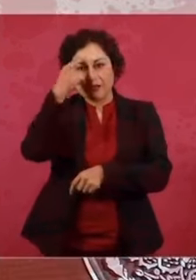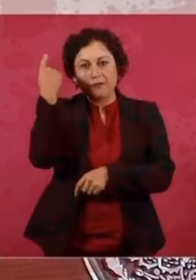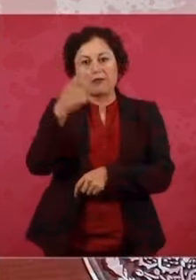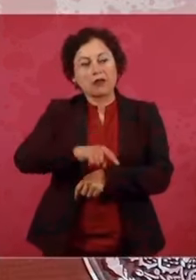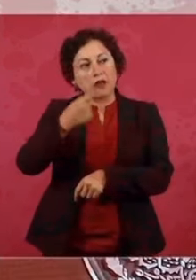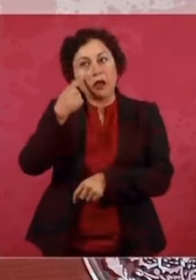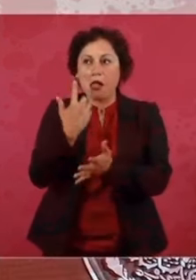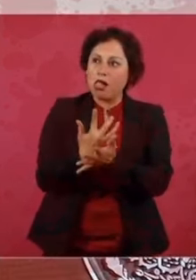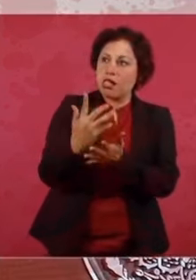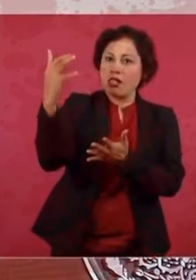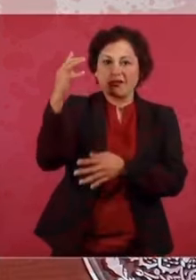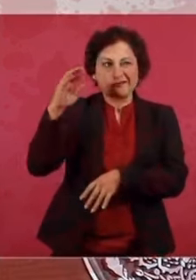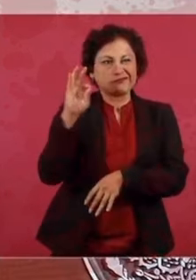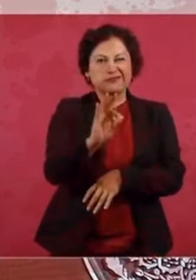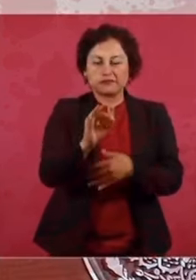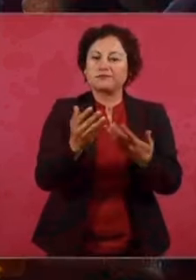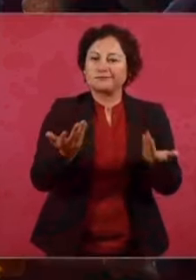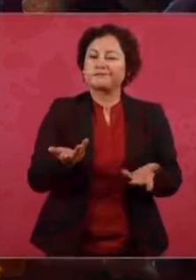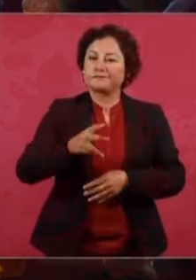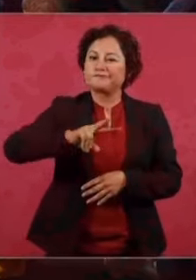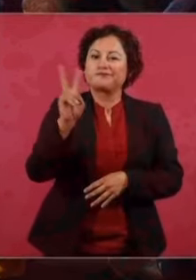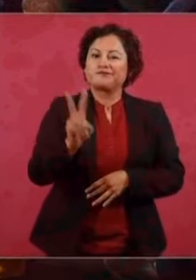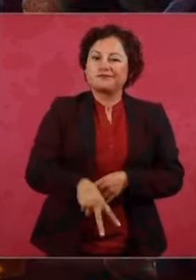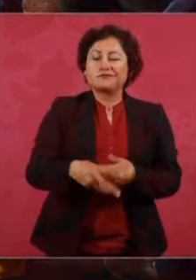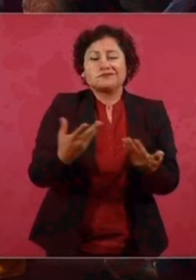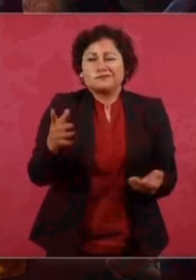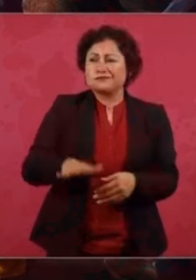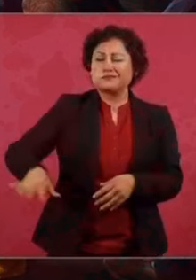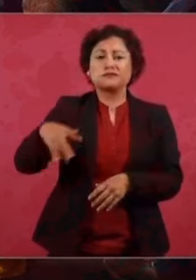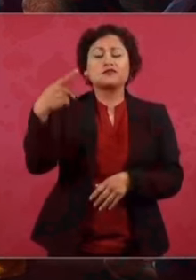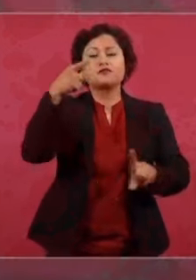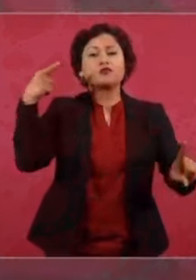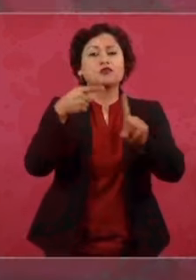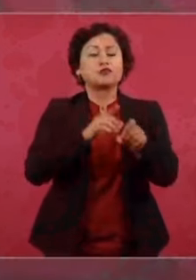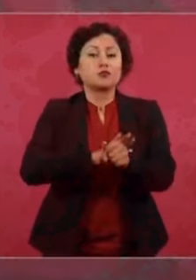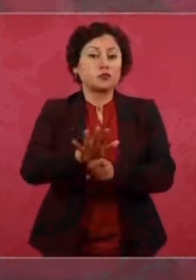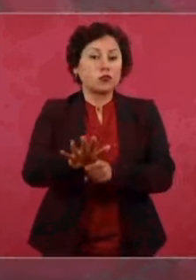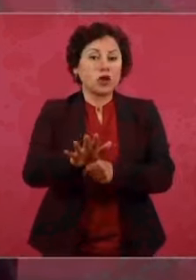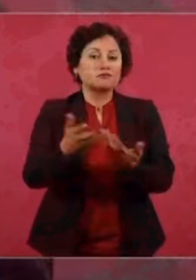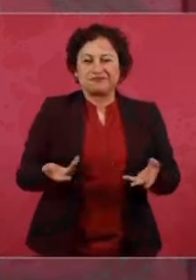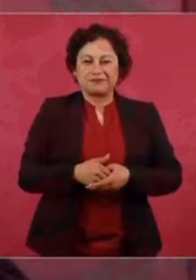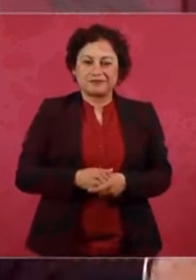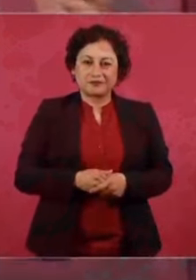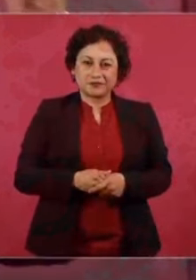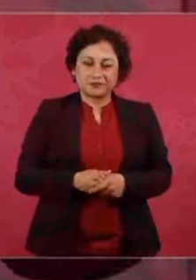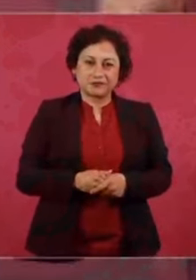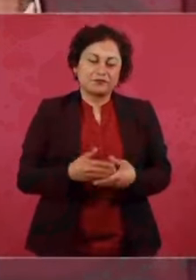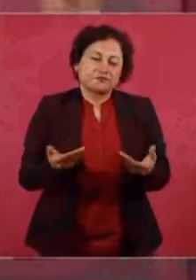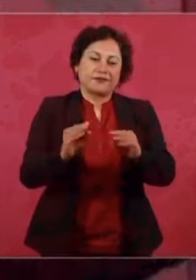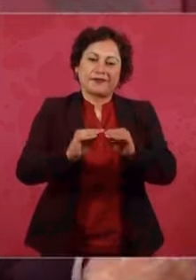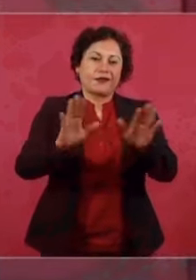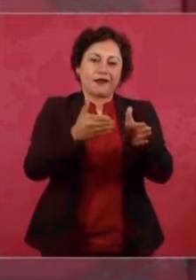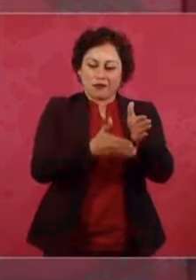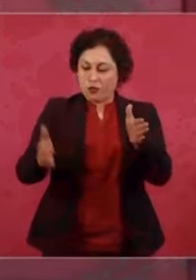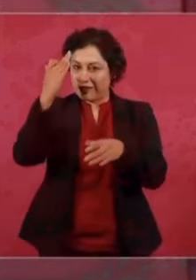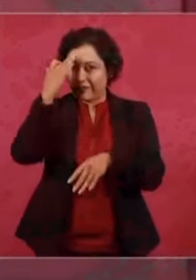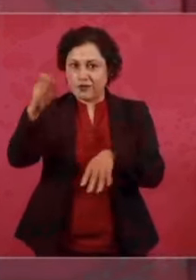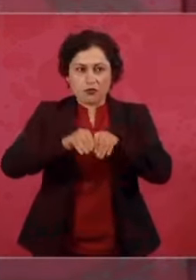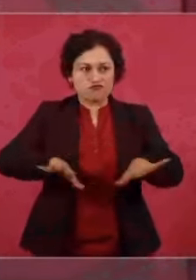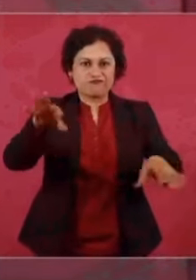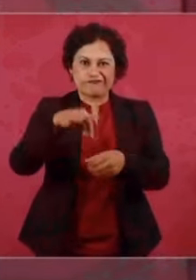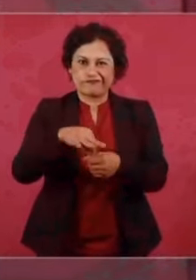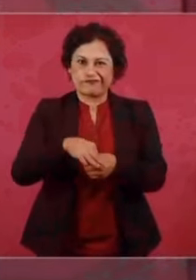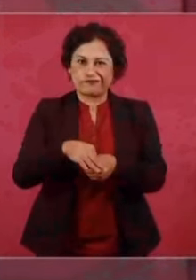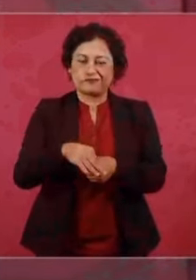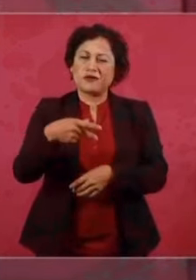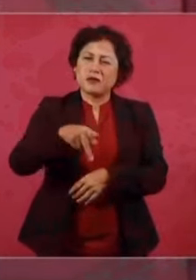más grande lo que sucede, con propósitos políticos o politiqueros, por esta temporada, por la campaña. Pero hay que